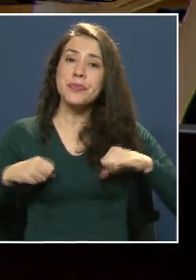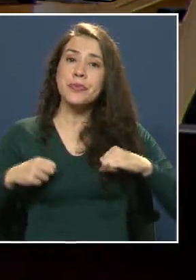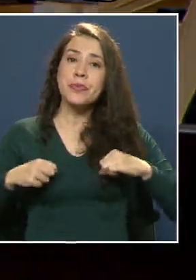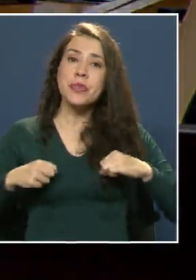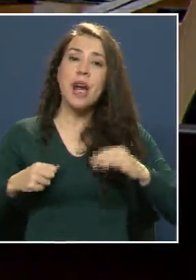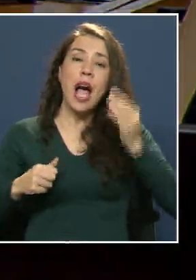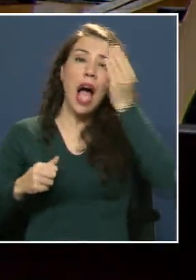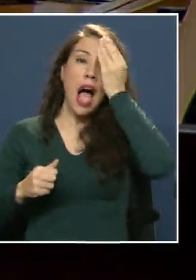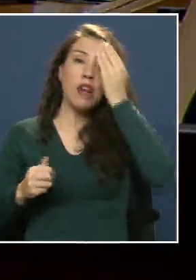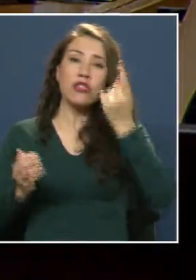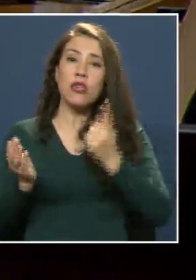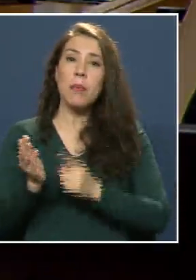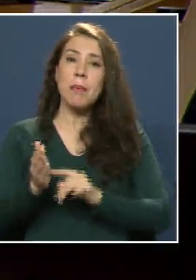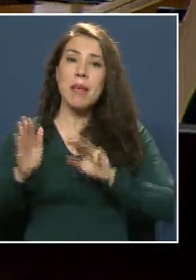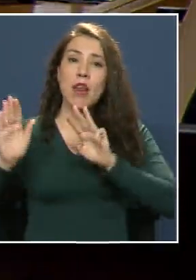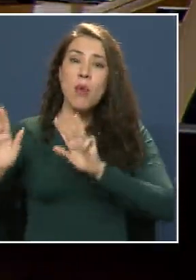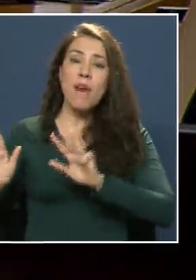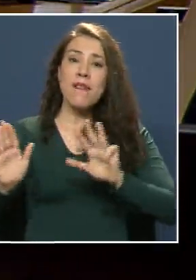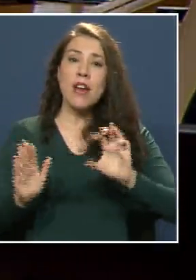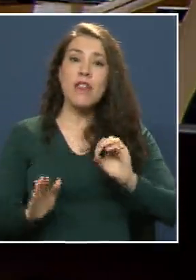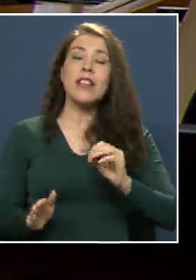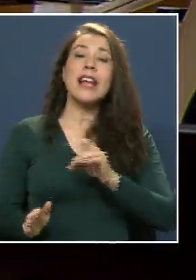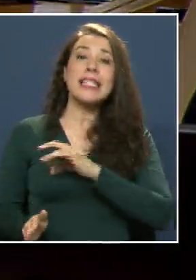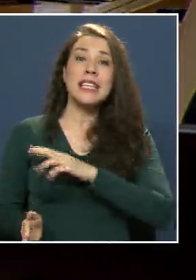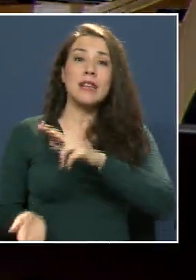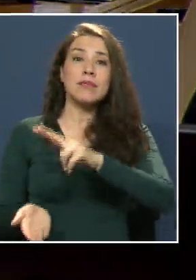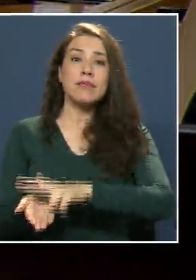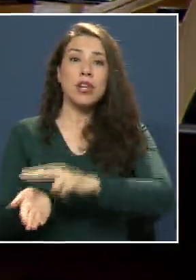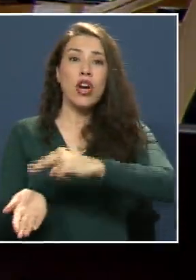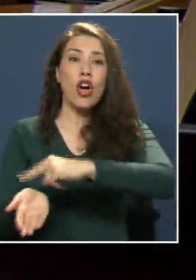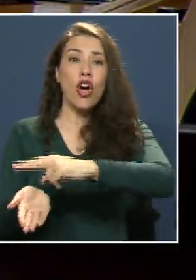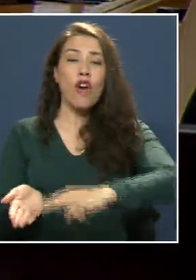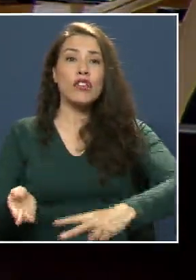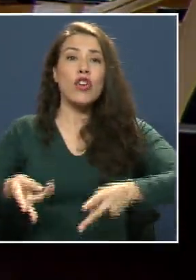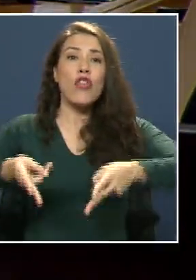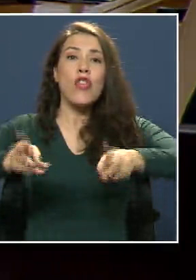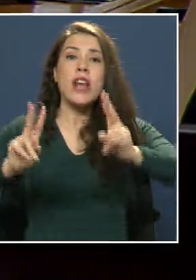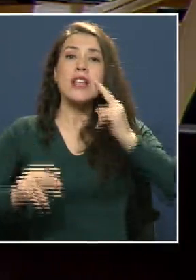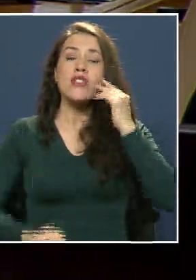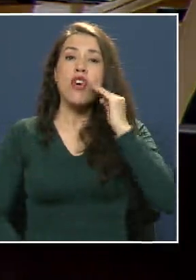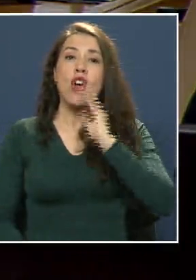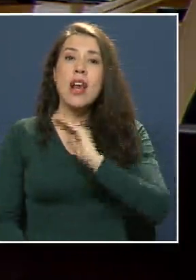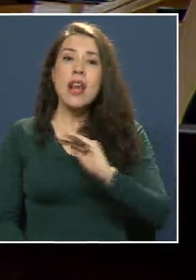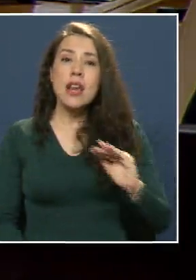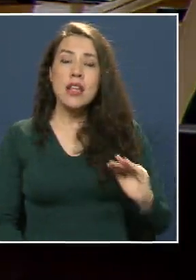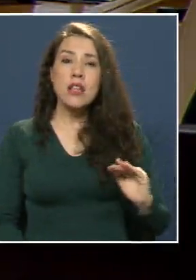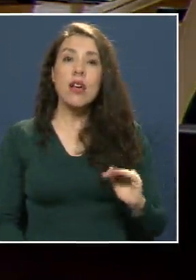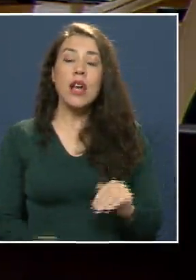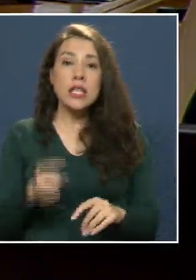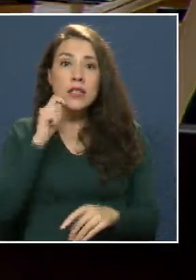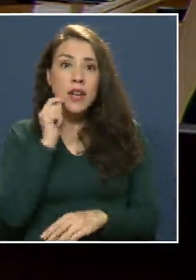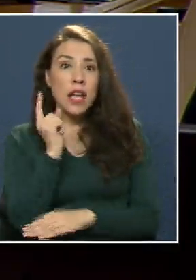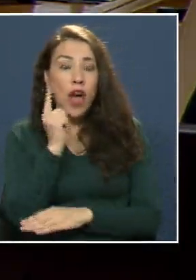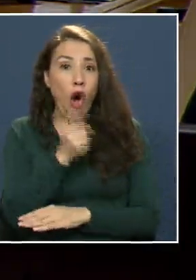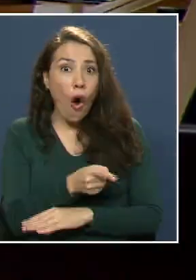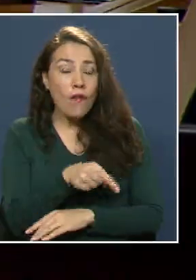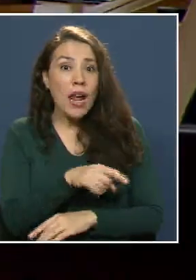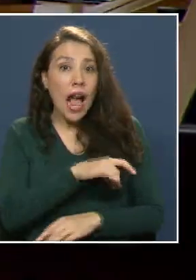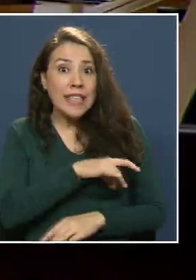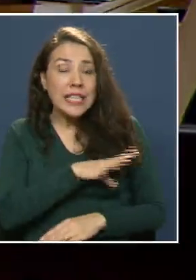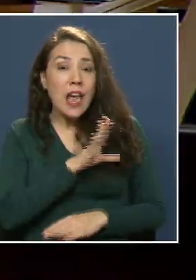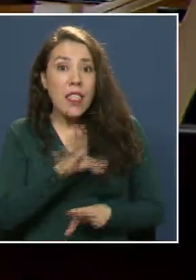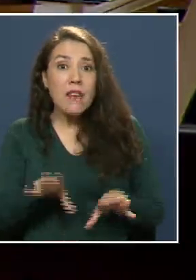desde agosto de 1990, cuando Chile ratificó la Convención de los Derechos del Niño. Desde ahí, ¿qué obligación adquirió el Estado